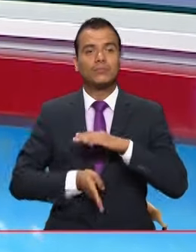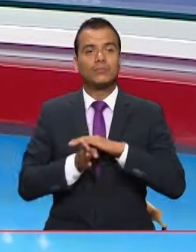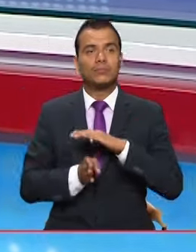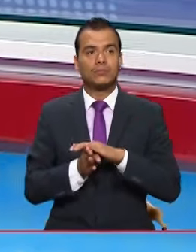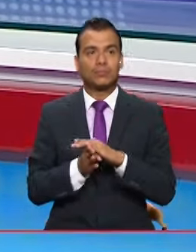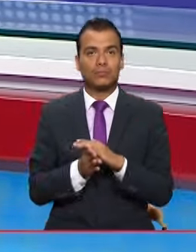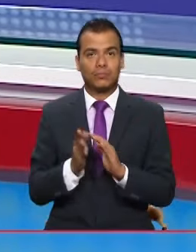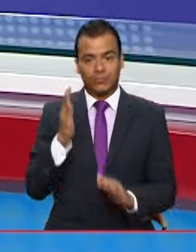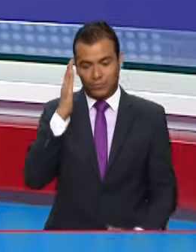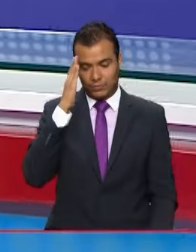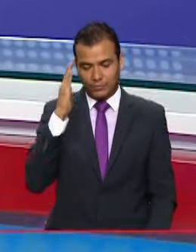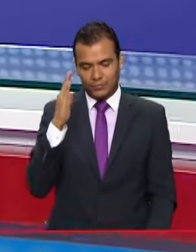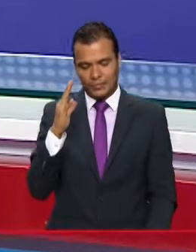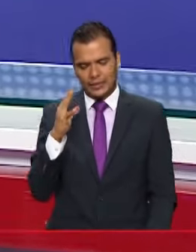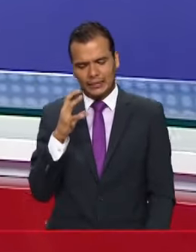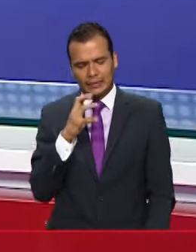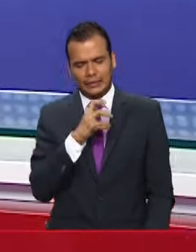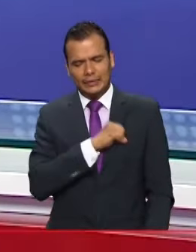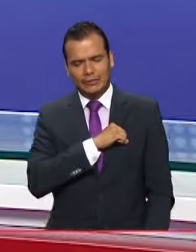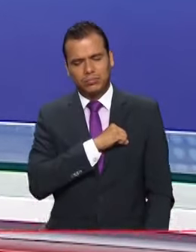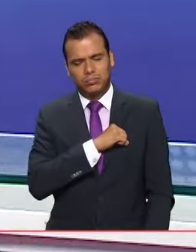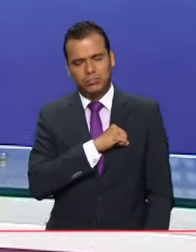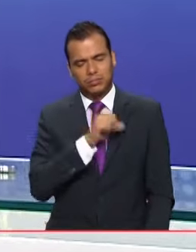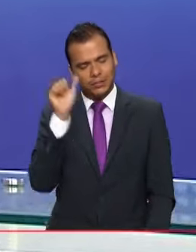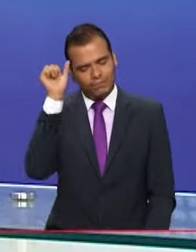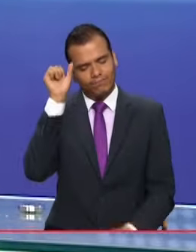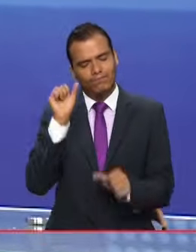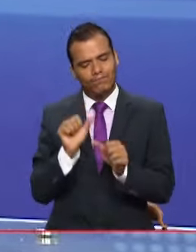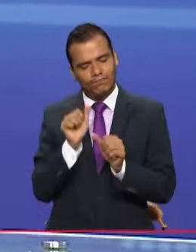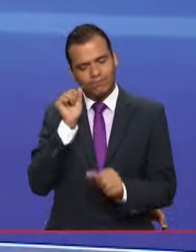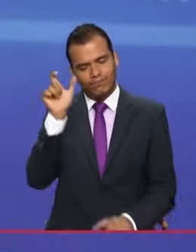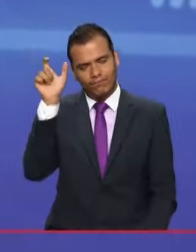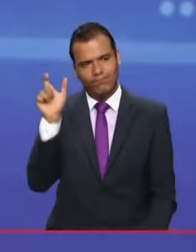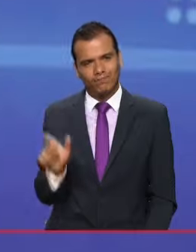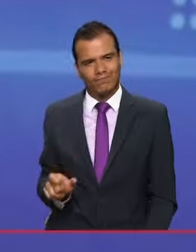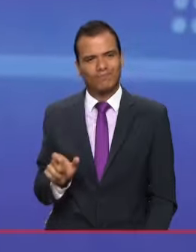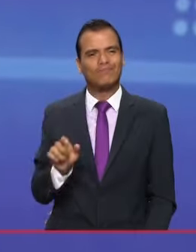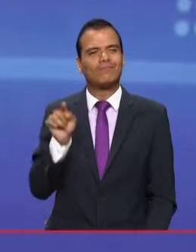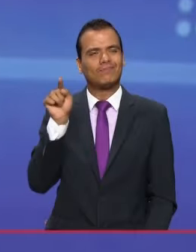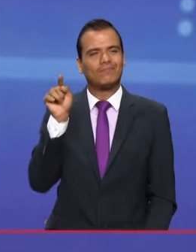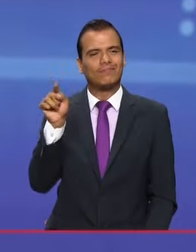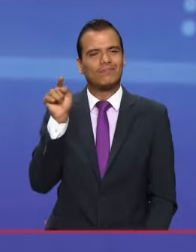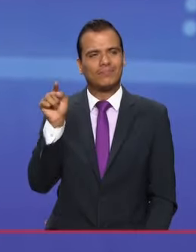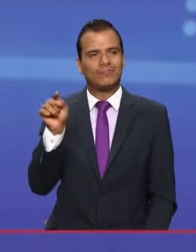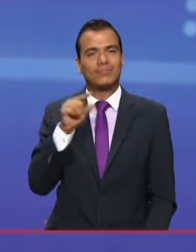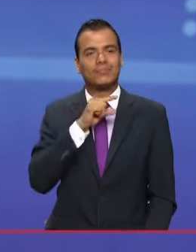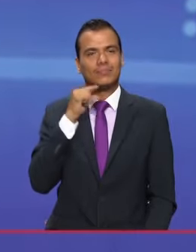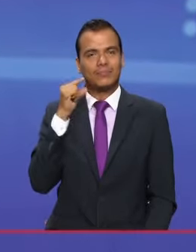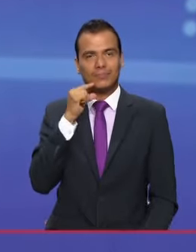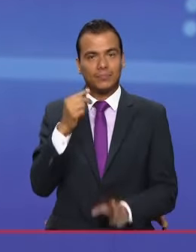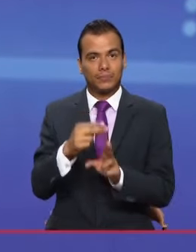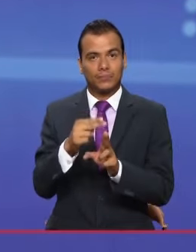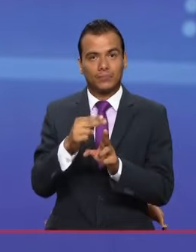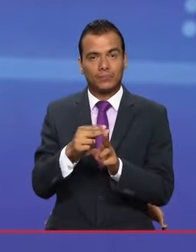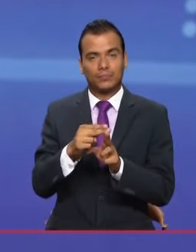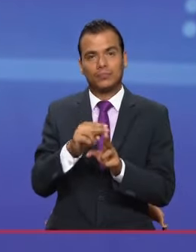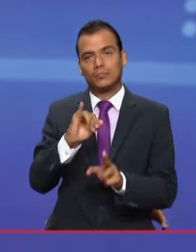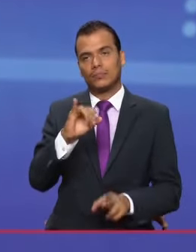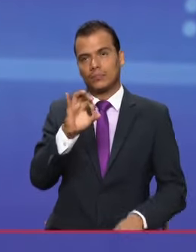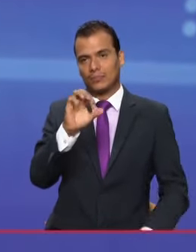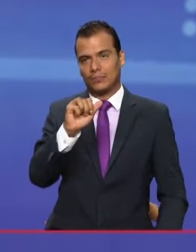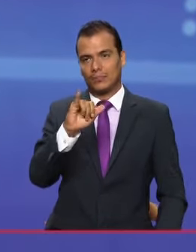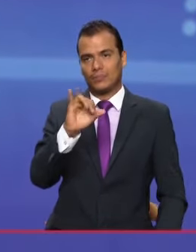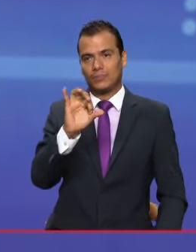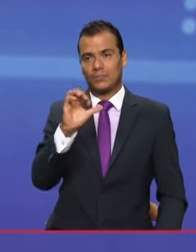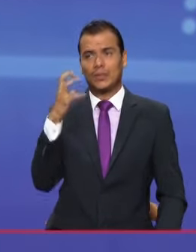hoy en medio de la nostalgia Y el dolor que aún se siente se han realizado diversos homenajes en conmemoración de la muerte de monseñor Isaías